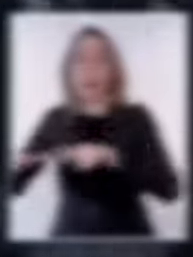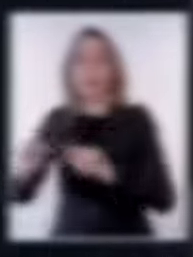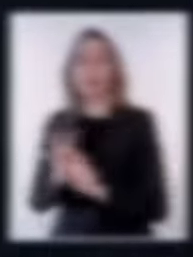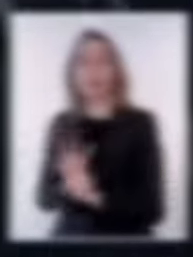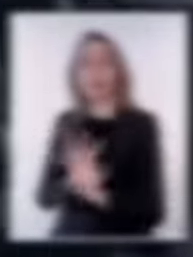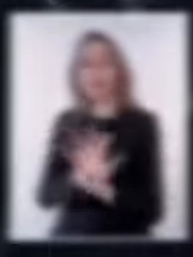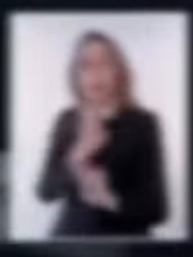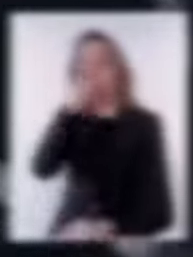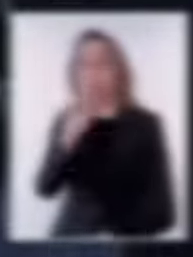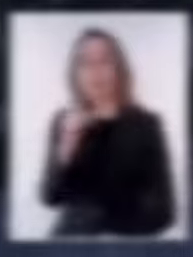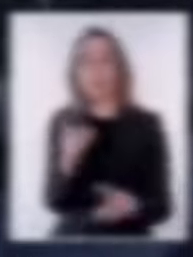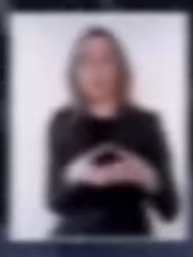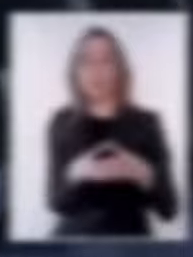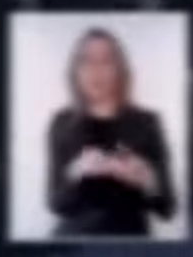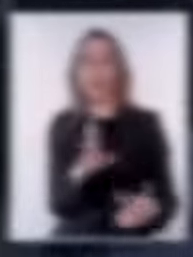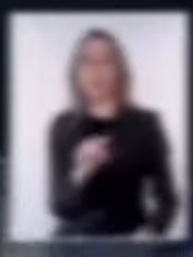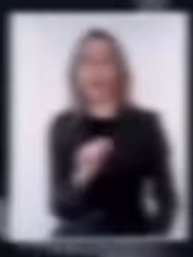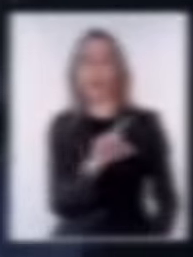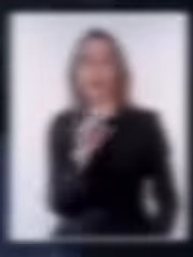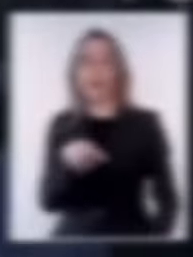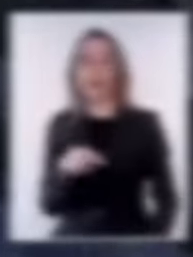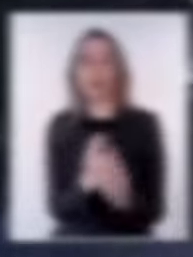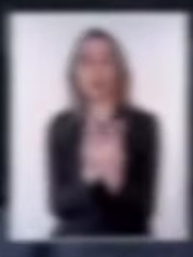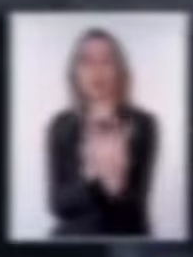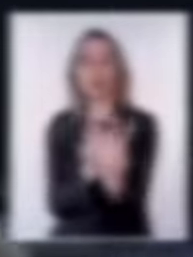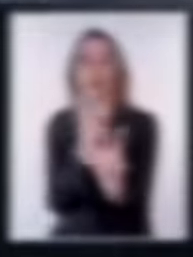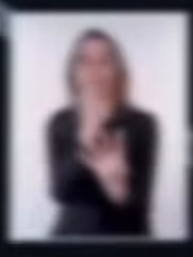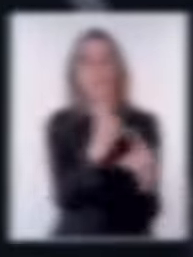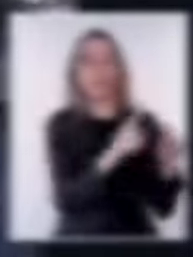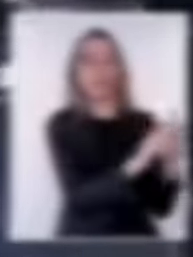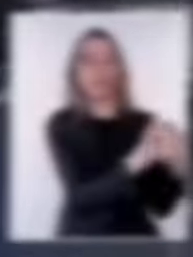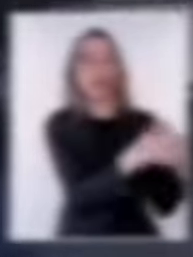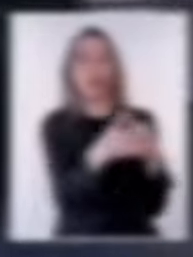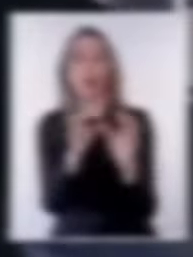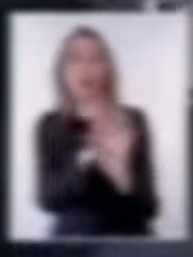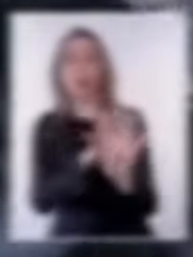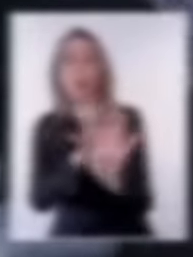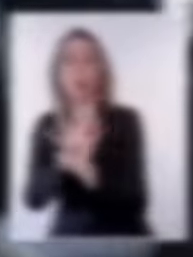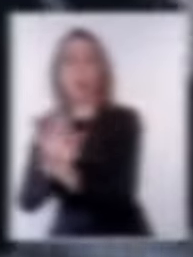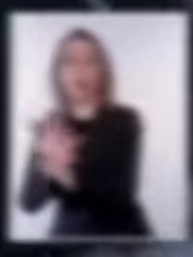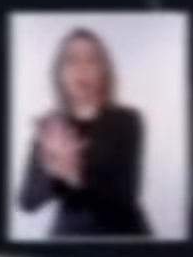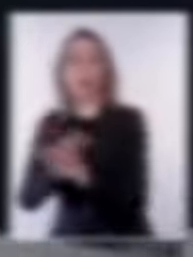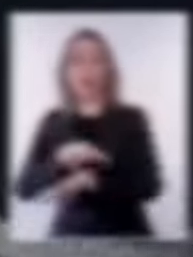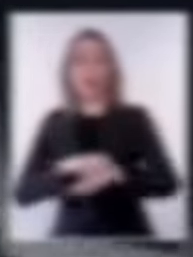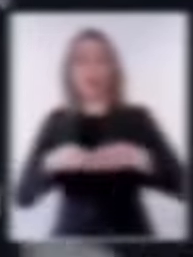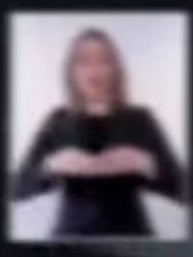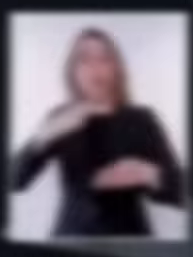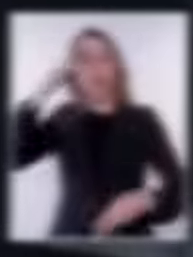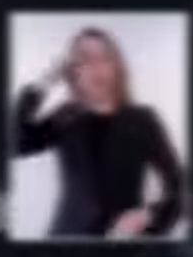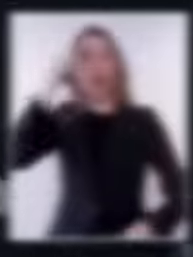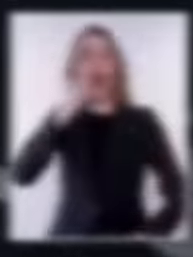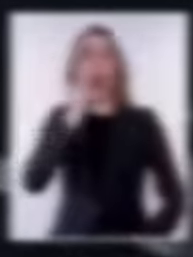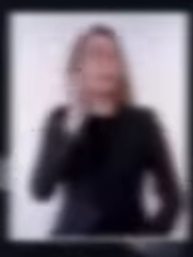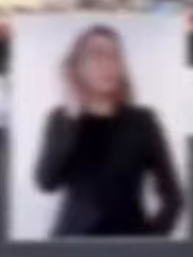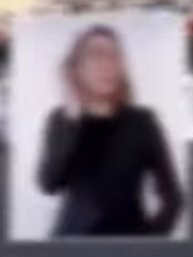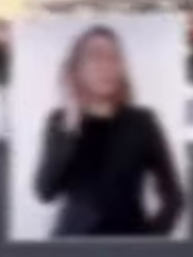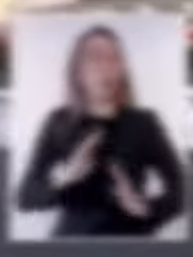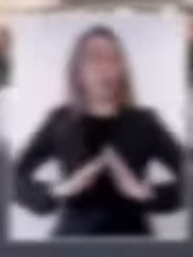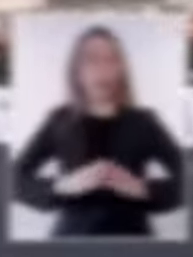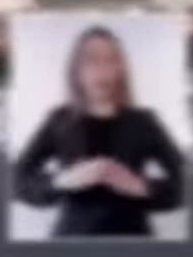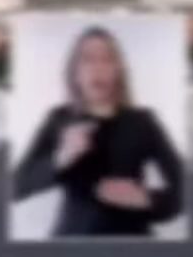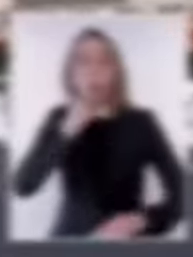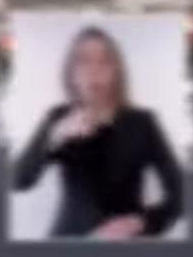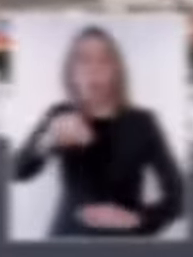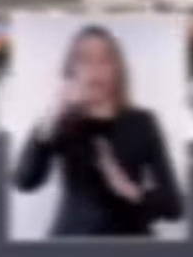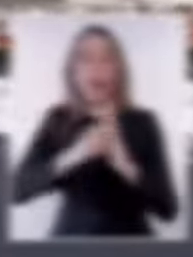Rindadores, el primer batallón, formado por tres compañías de marinería. Hombres y mujeres que en los